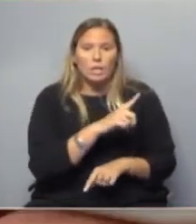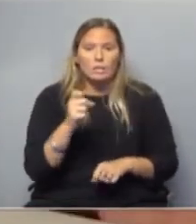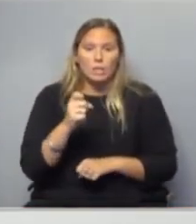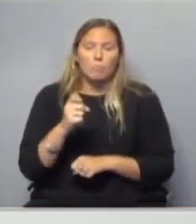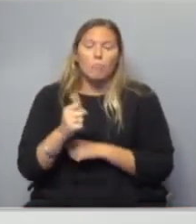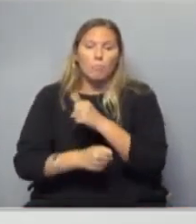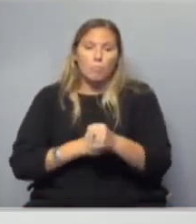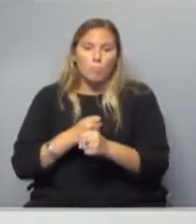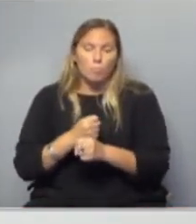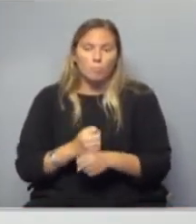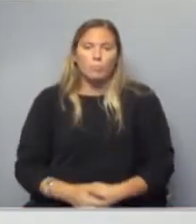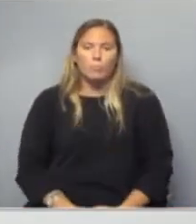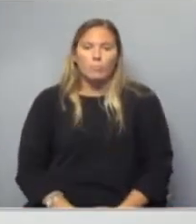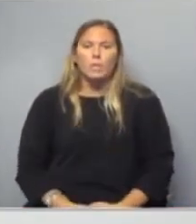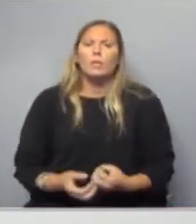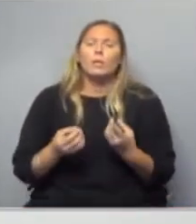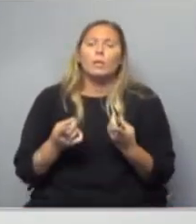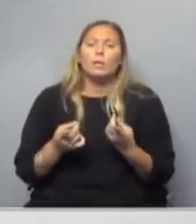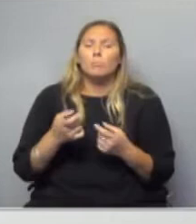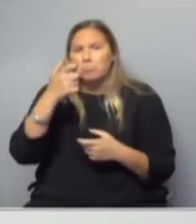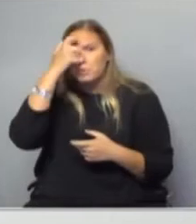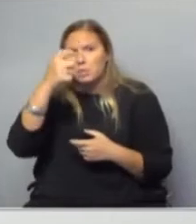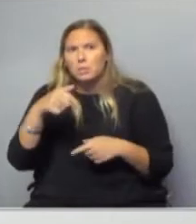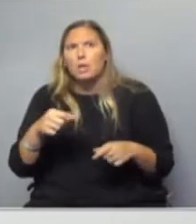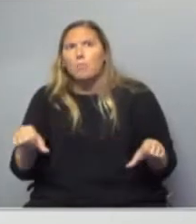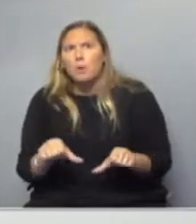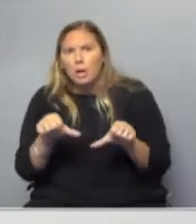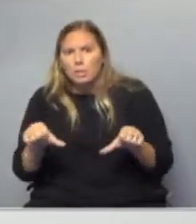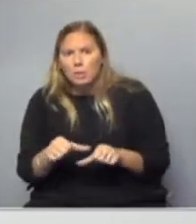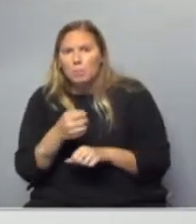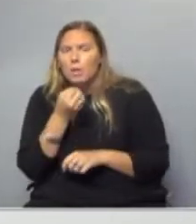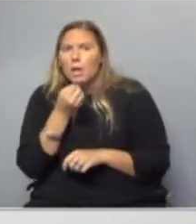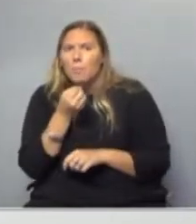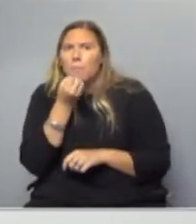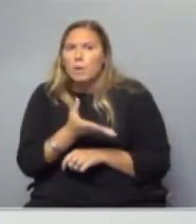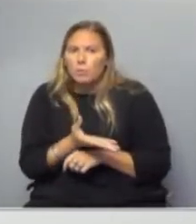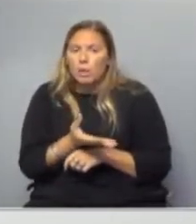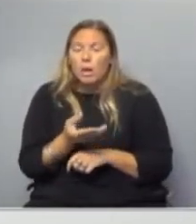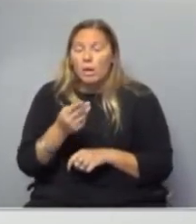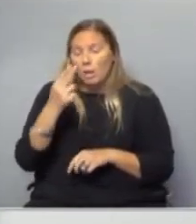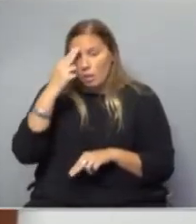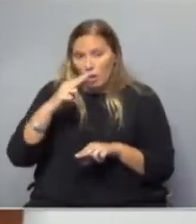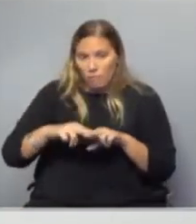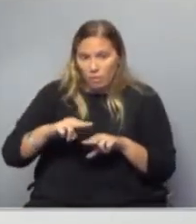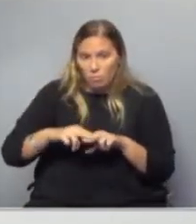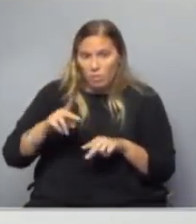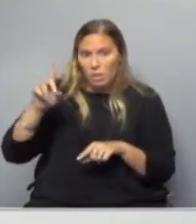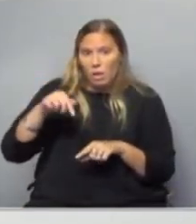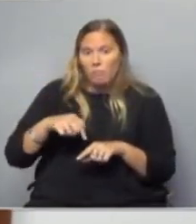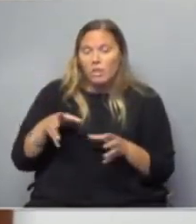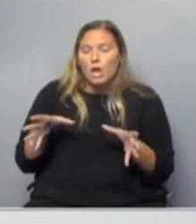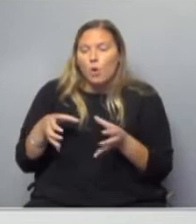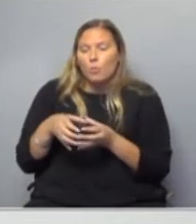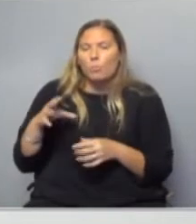anualmente. ¿Y qué puede hacer la ciencia hoy para combatirla? La tuberculosis es causada por una familia